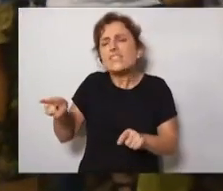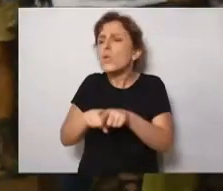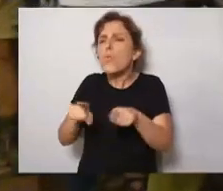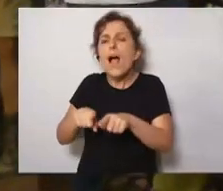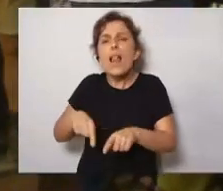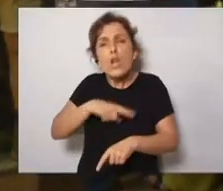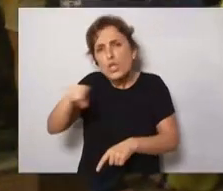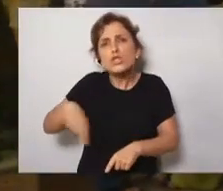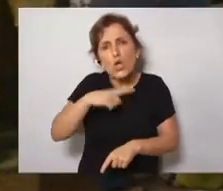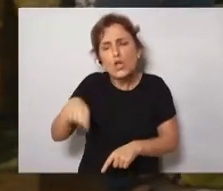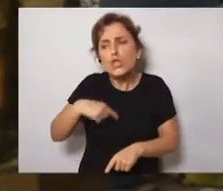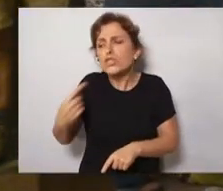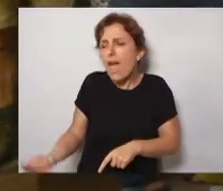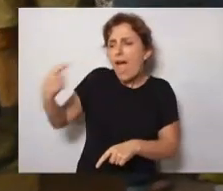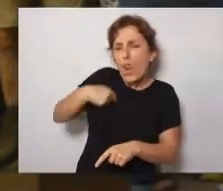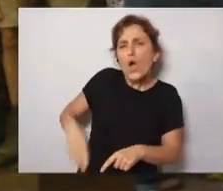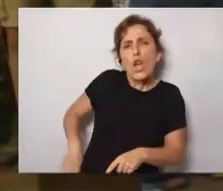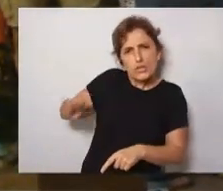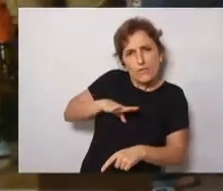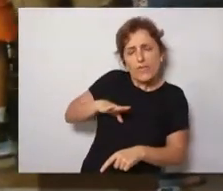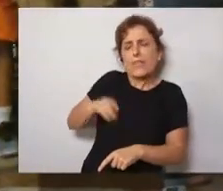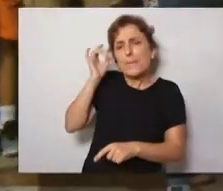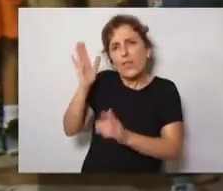como también nos no perdonamos